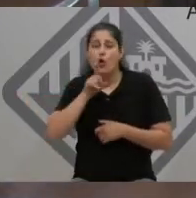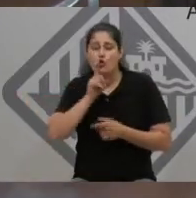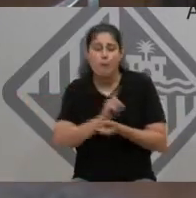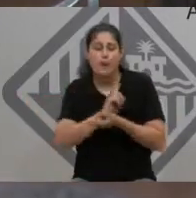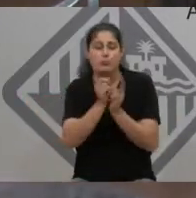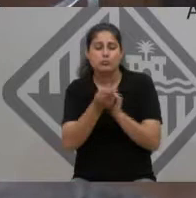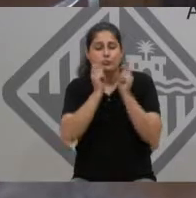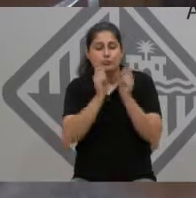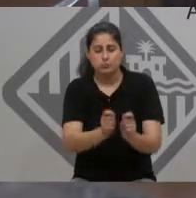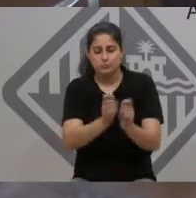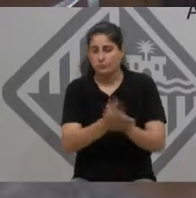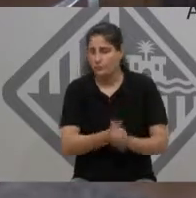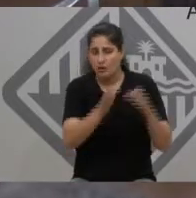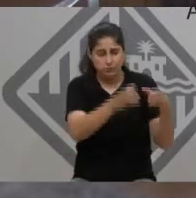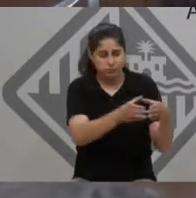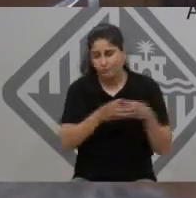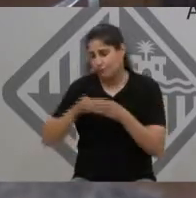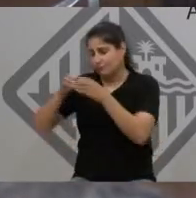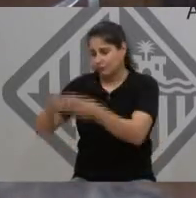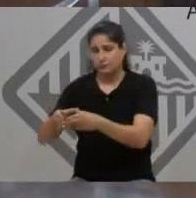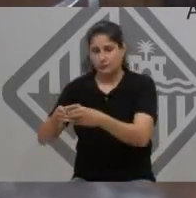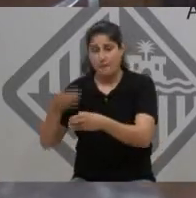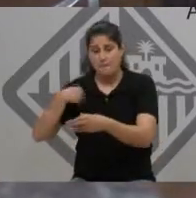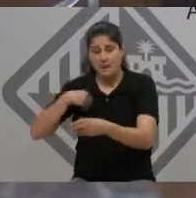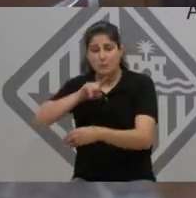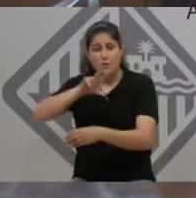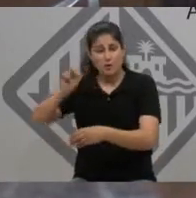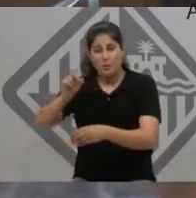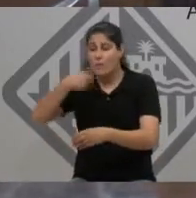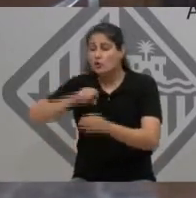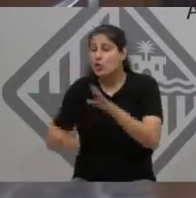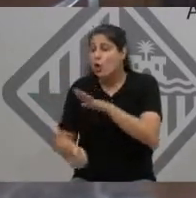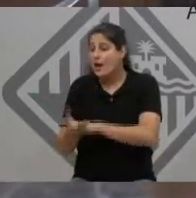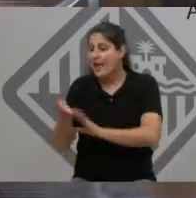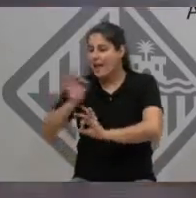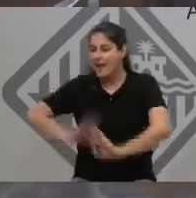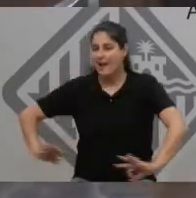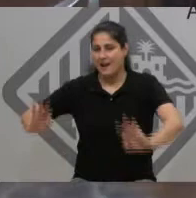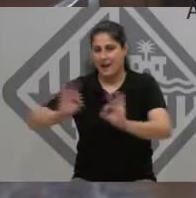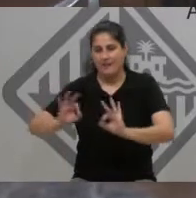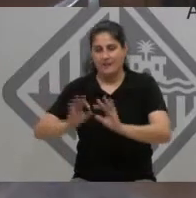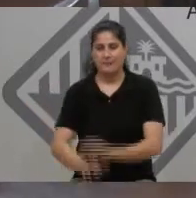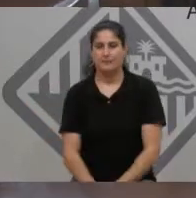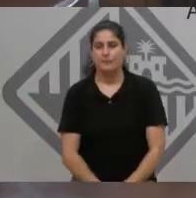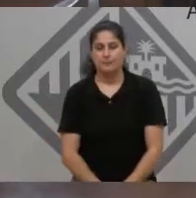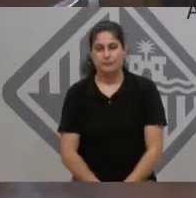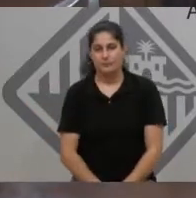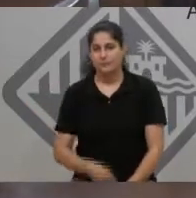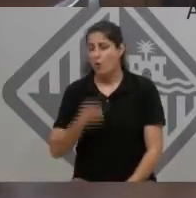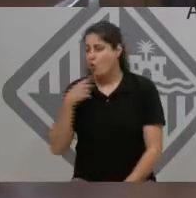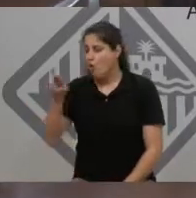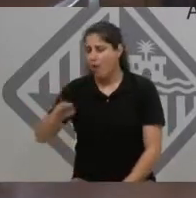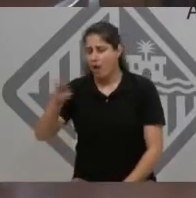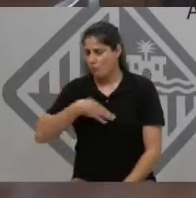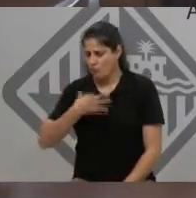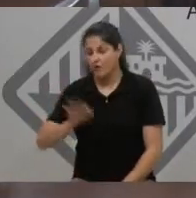cambio de trabajo, pero no se ha creado ninguna policía de barrio. Y por muchas veces que lo